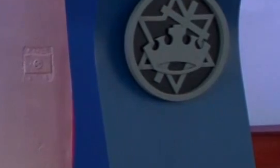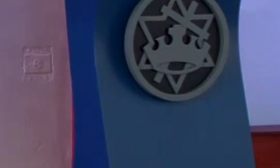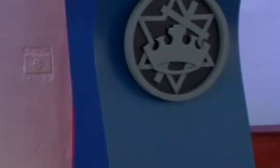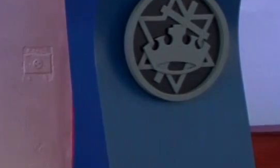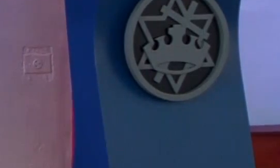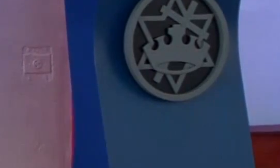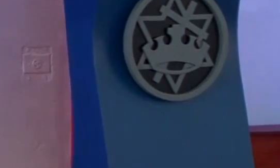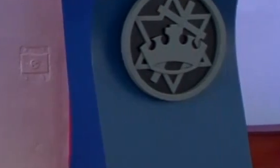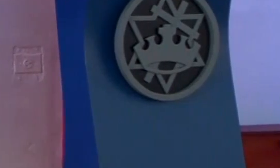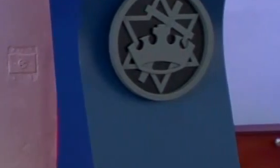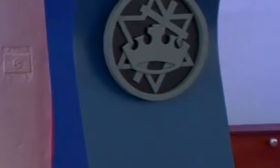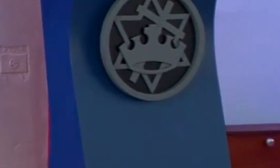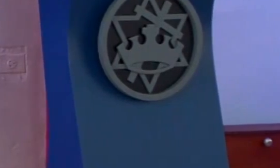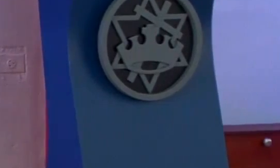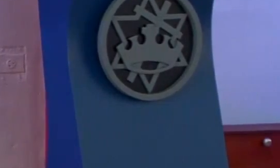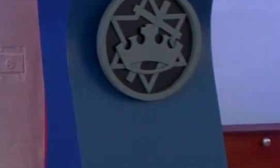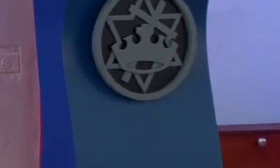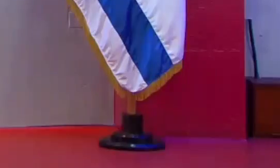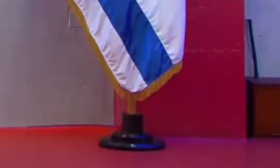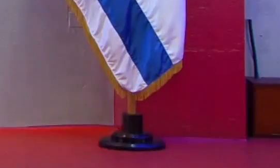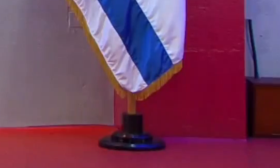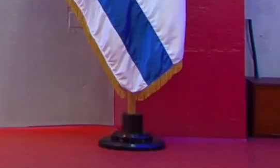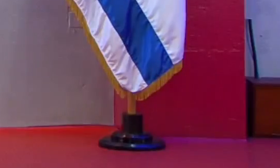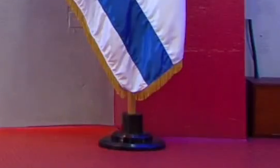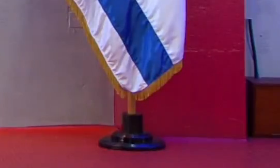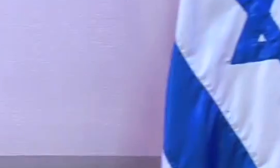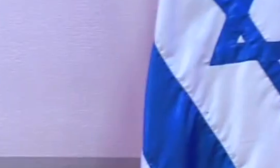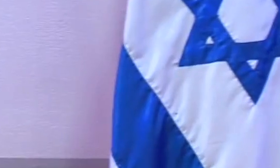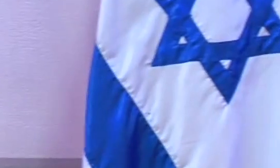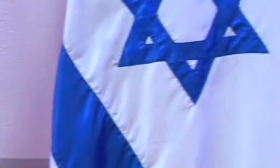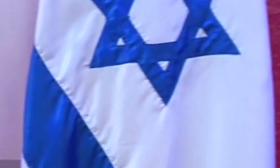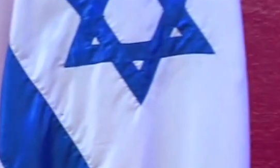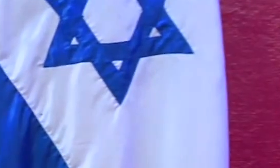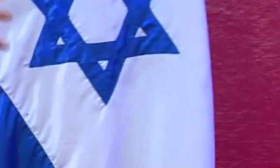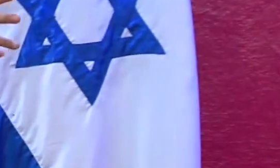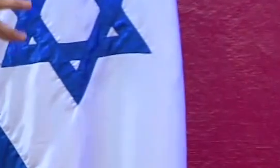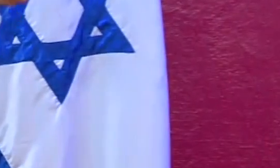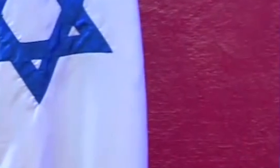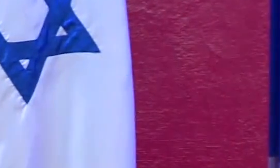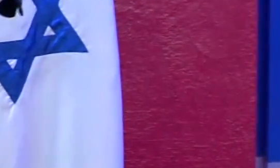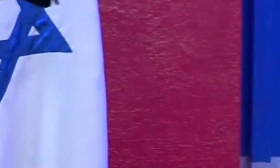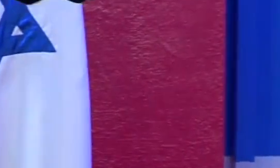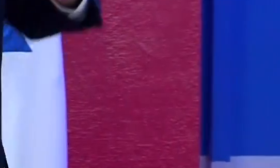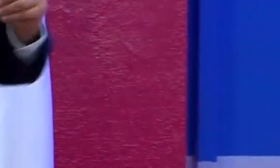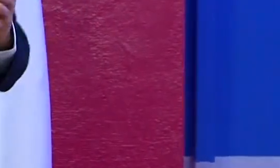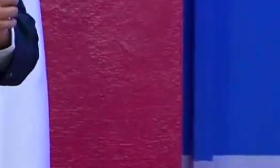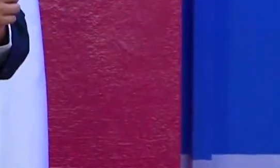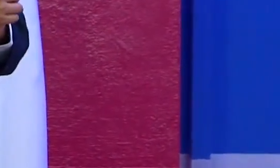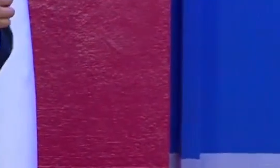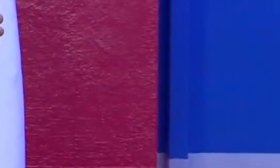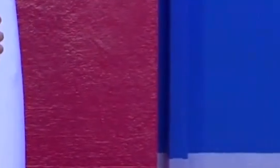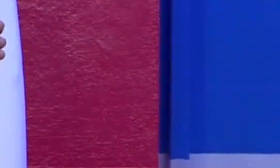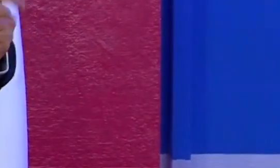andaba fuera y lejos de la voluntarios una de las mujeres con que estuvo que dice que era una prostituta otro dice mujer perdida